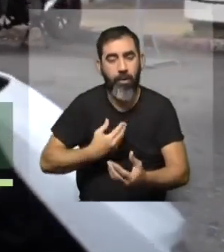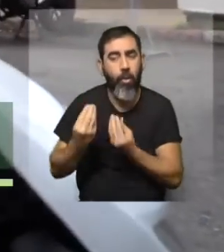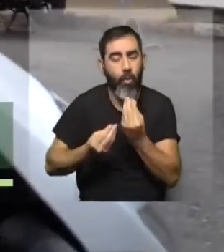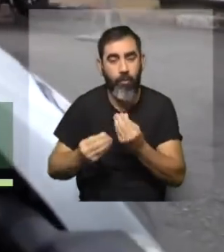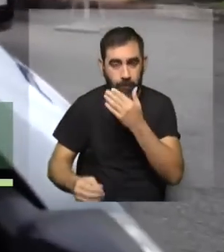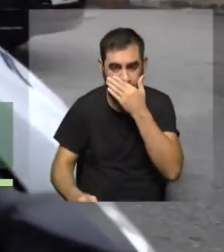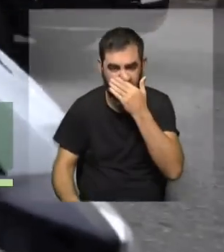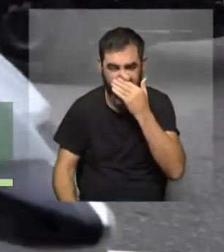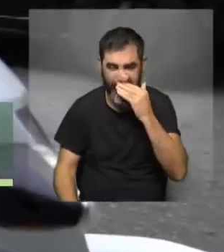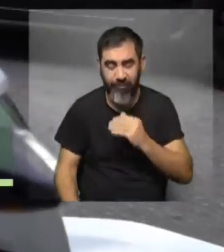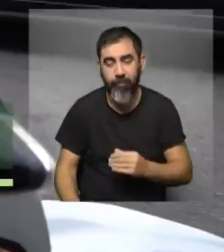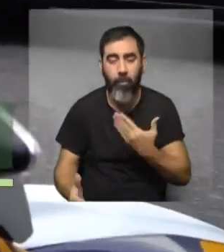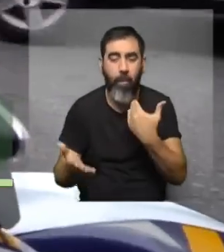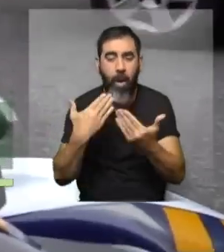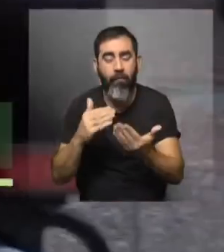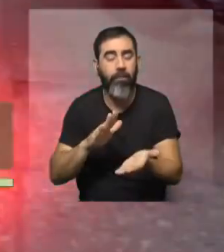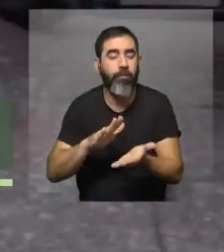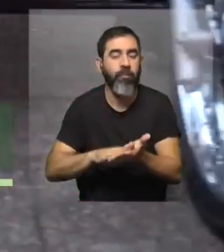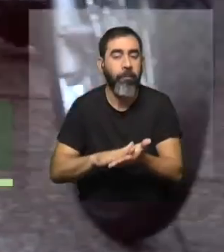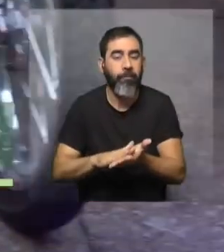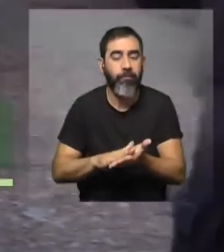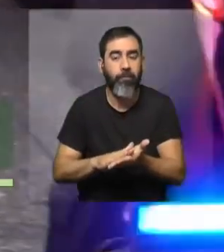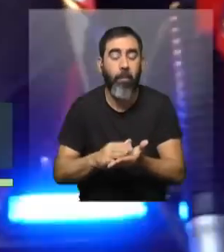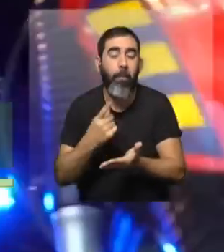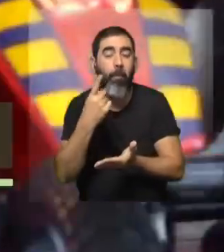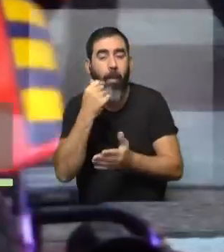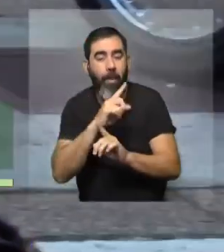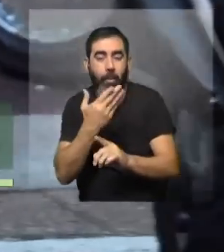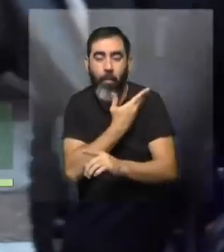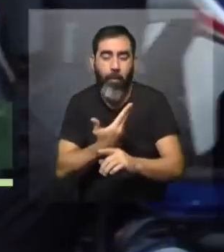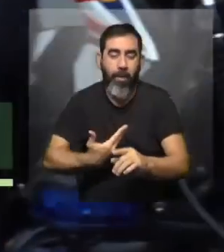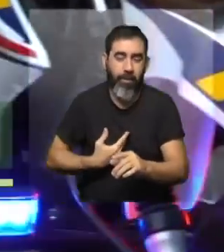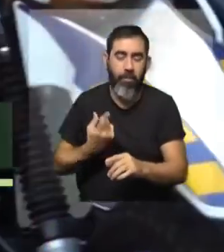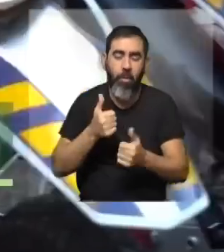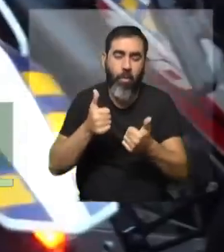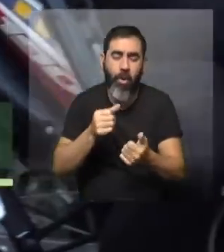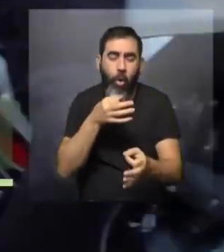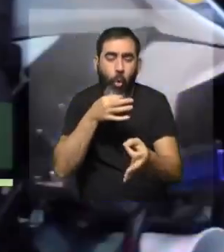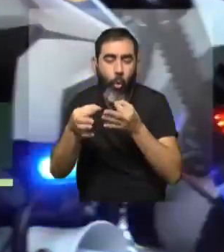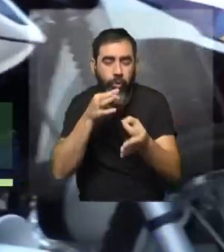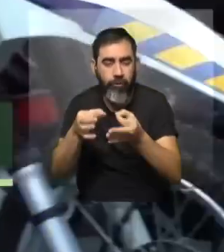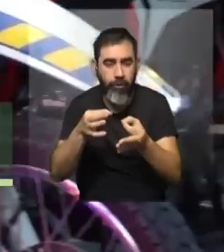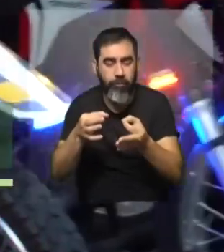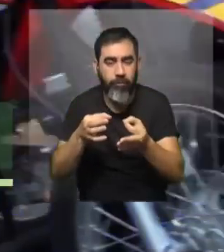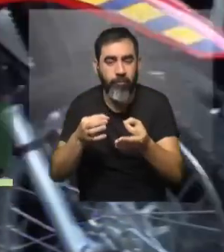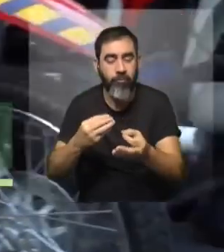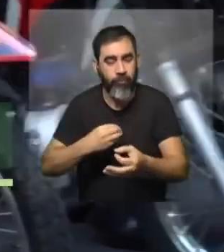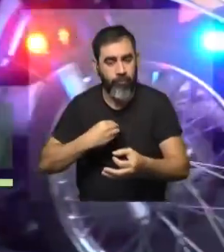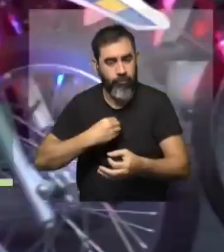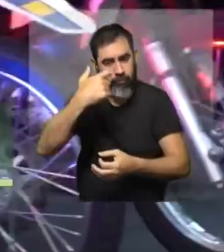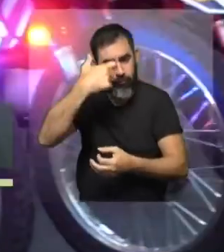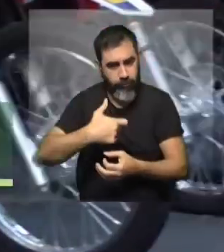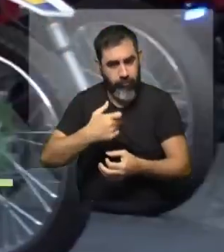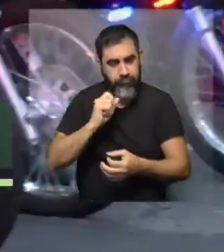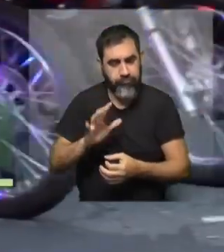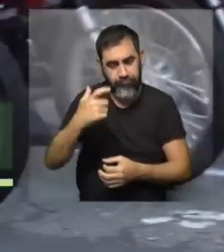bien me habló más este como padre que como presidente pero bien me dio consejo de que confiar a mí de que